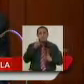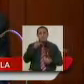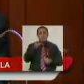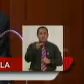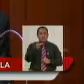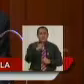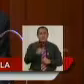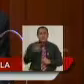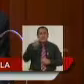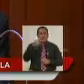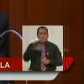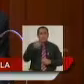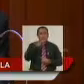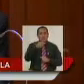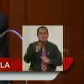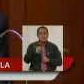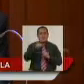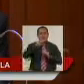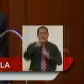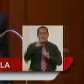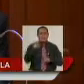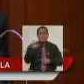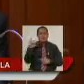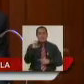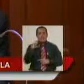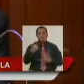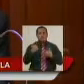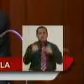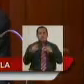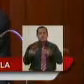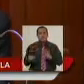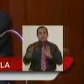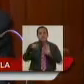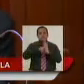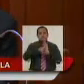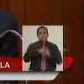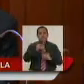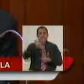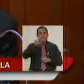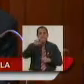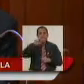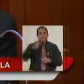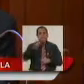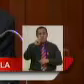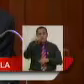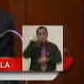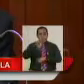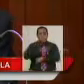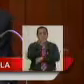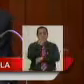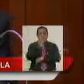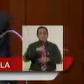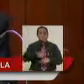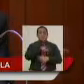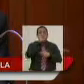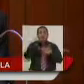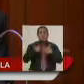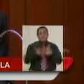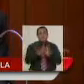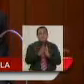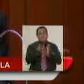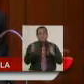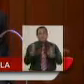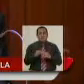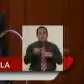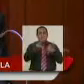que unirá los distritos de Ate y El Callao, transportará primero 300.000 pasajeros al día y en una siguiente etapa será